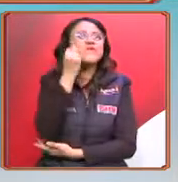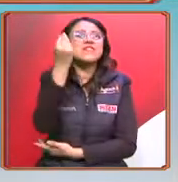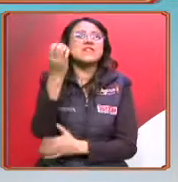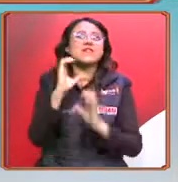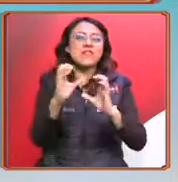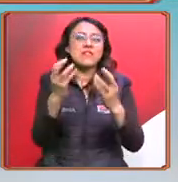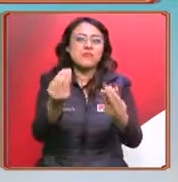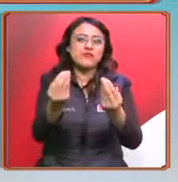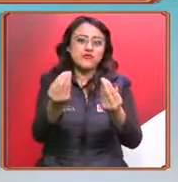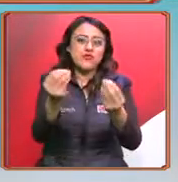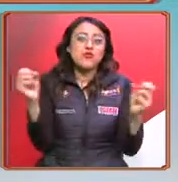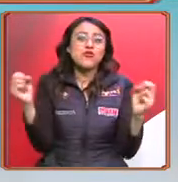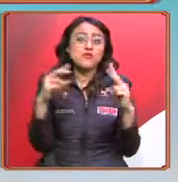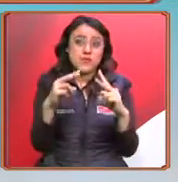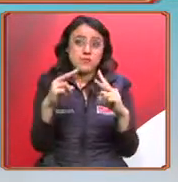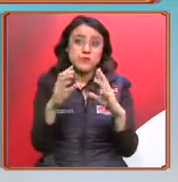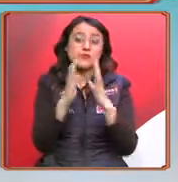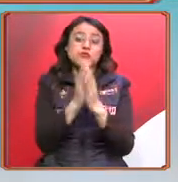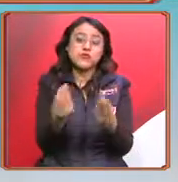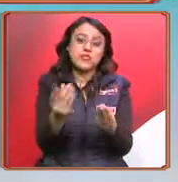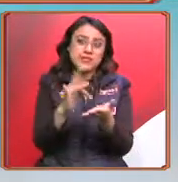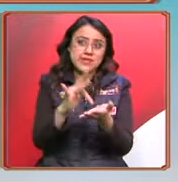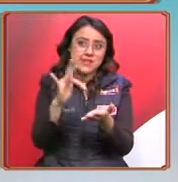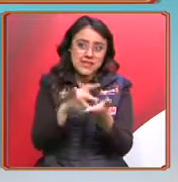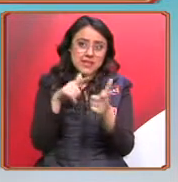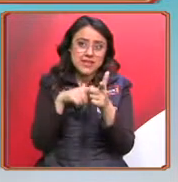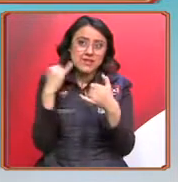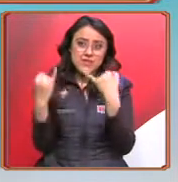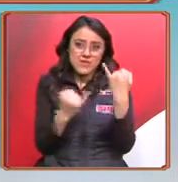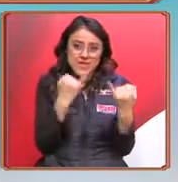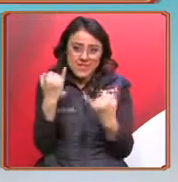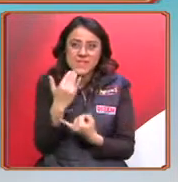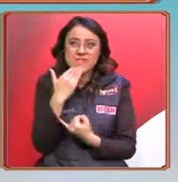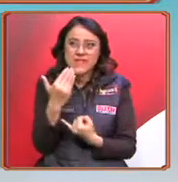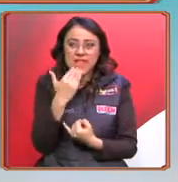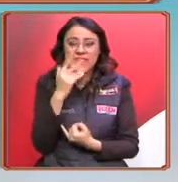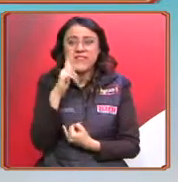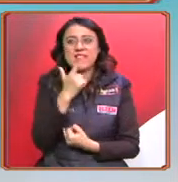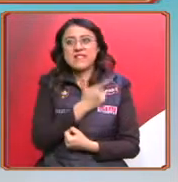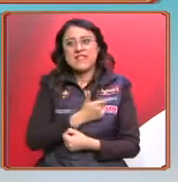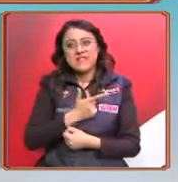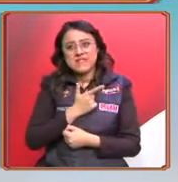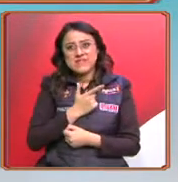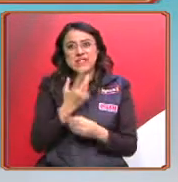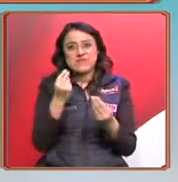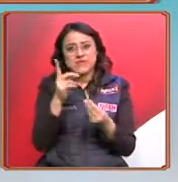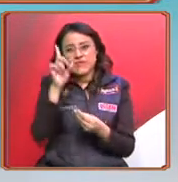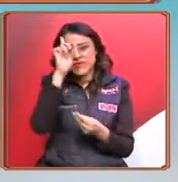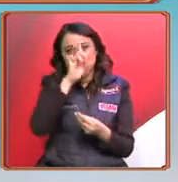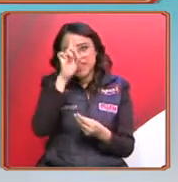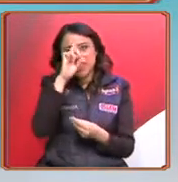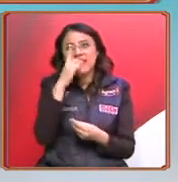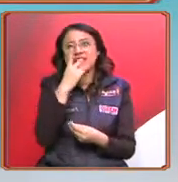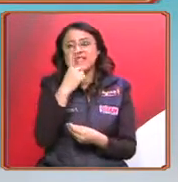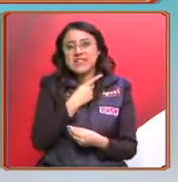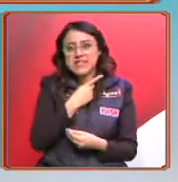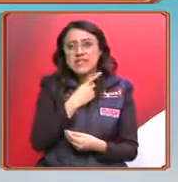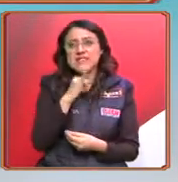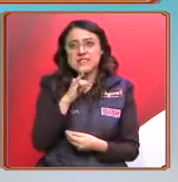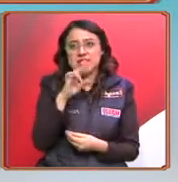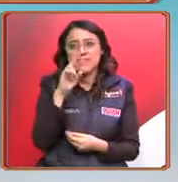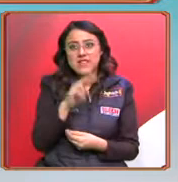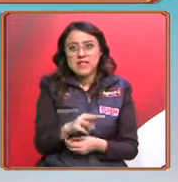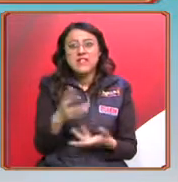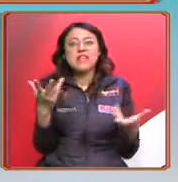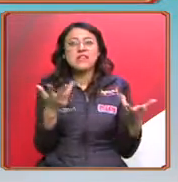mucho, por aquí nos vemos, y gracias por tu entusiasmo para el juguetón. Me agrada mucho tus comentarios que has hecho, sin que yo